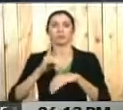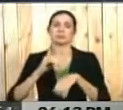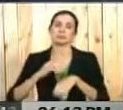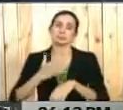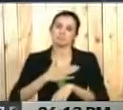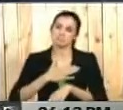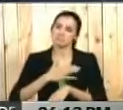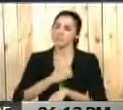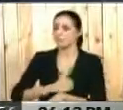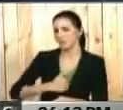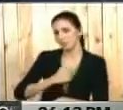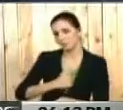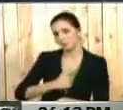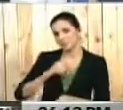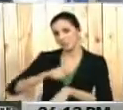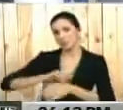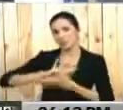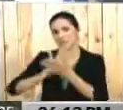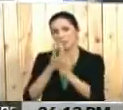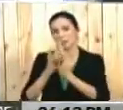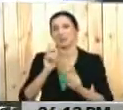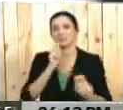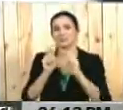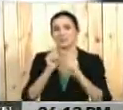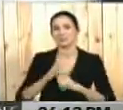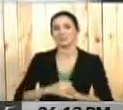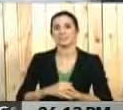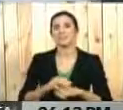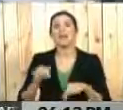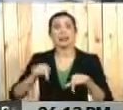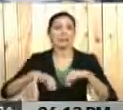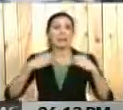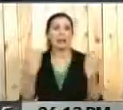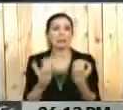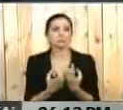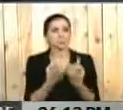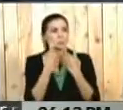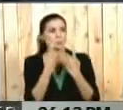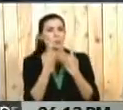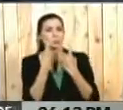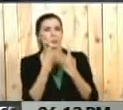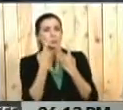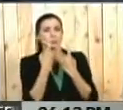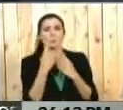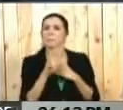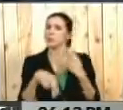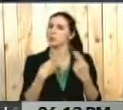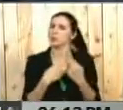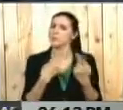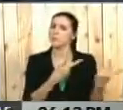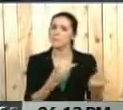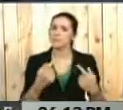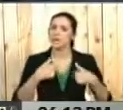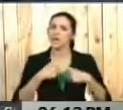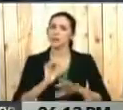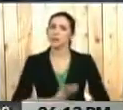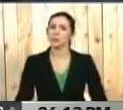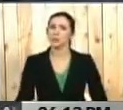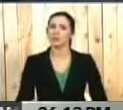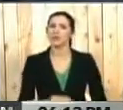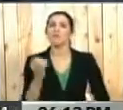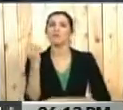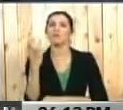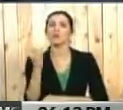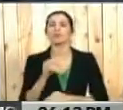mí se terminó el tiempo de la entrevista. Tuve una clase de... Muchas gracias. No me he invitado más a su foro. Doctor. Muchísimas gracias, gracias.